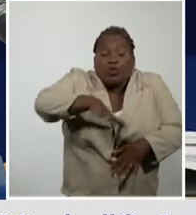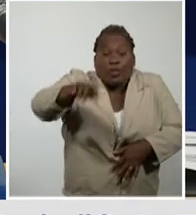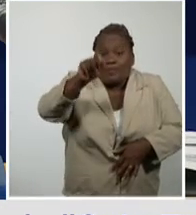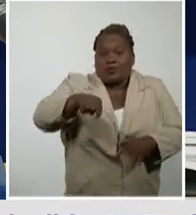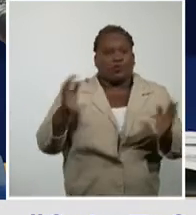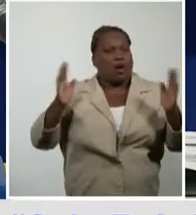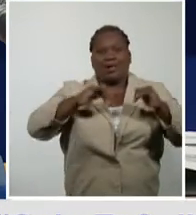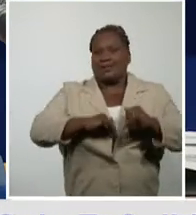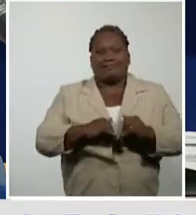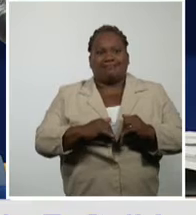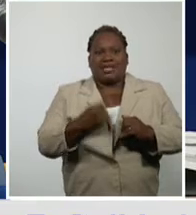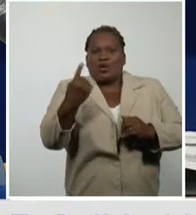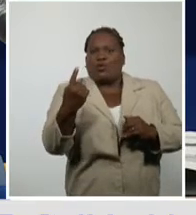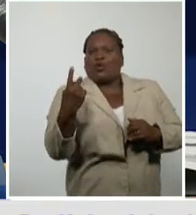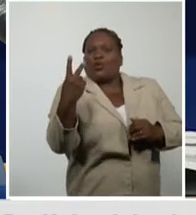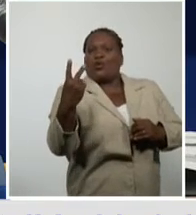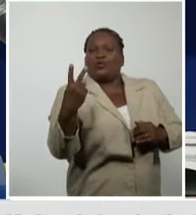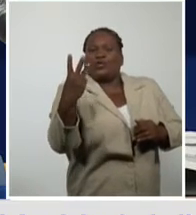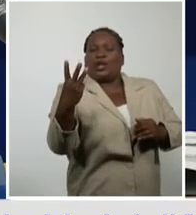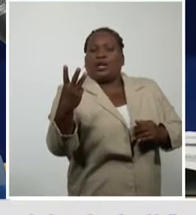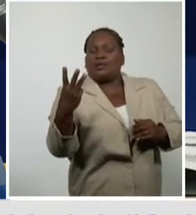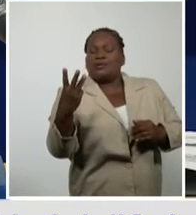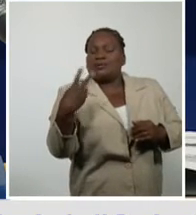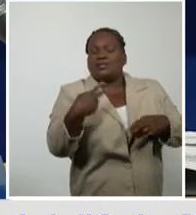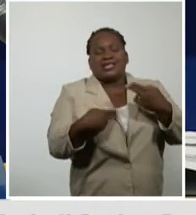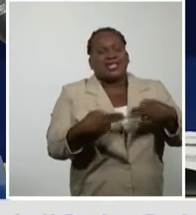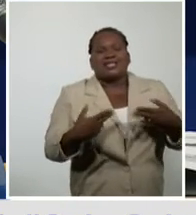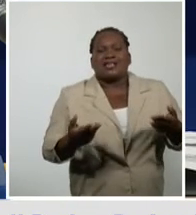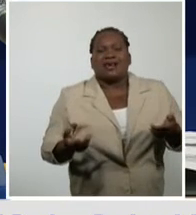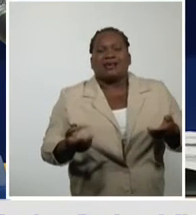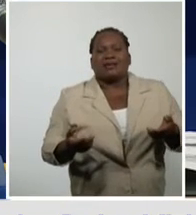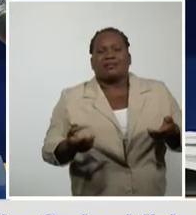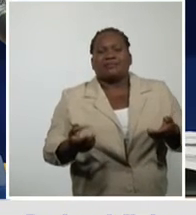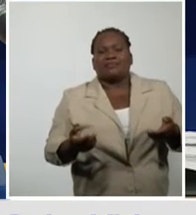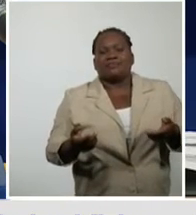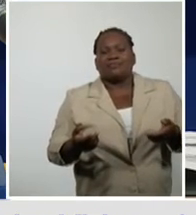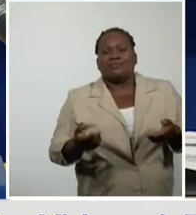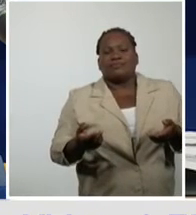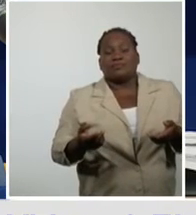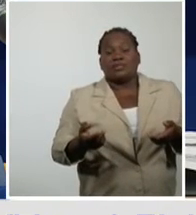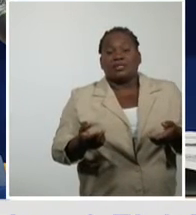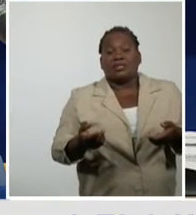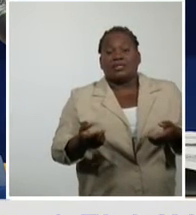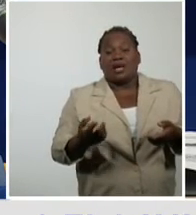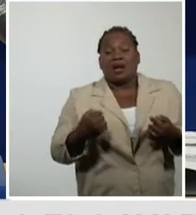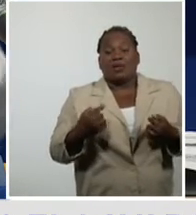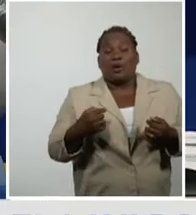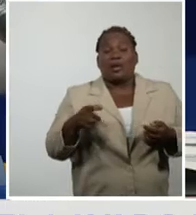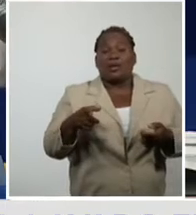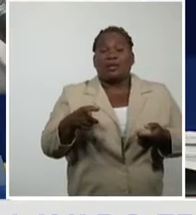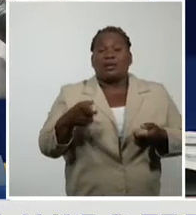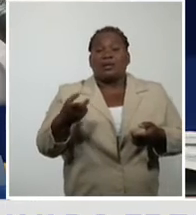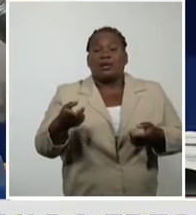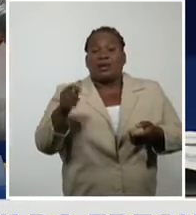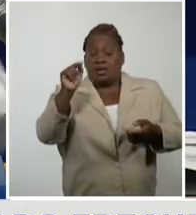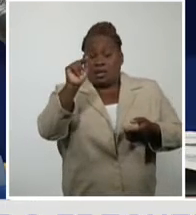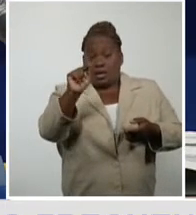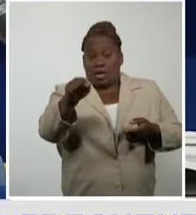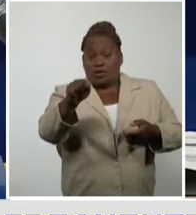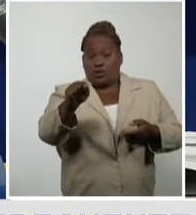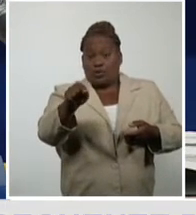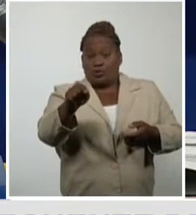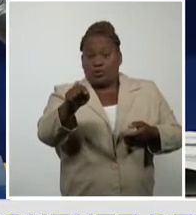requerían. Y se hacía algo que, dicho así, parece un poco inhumano, que es el triage, que decimos esto, que